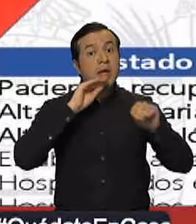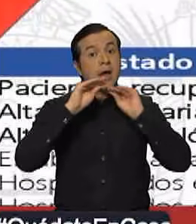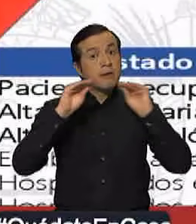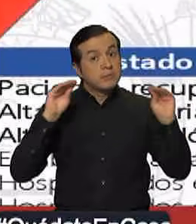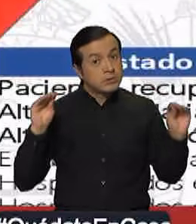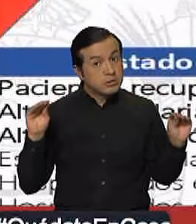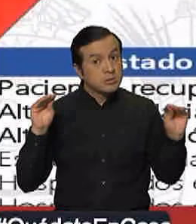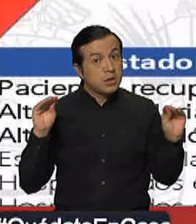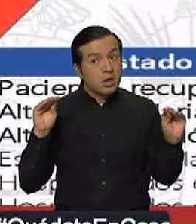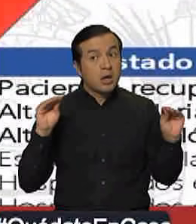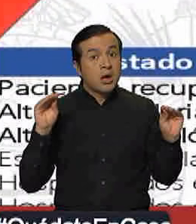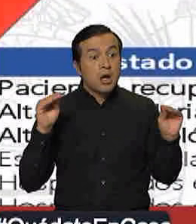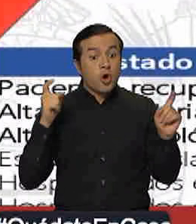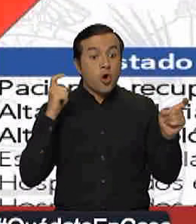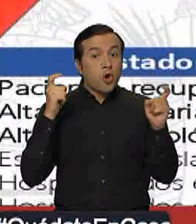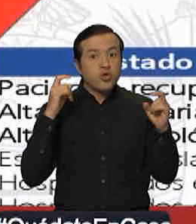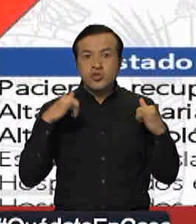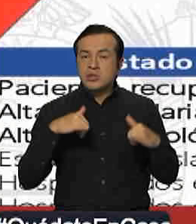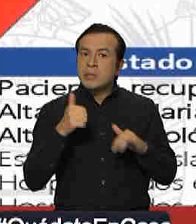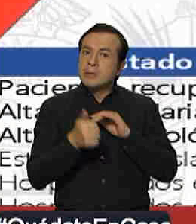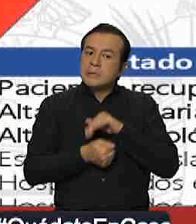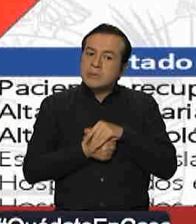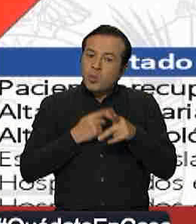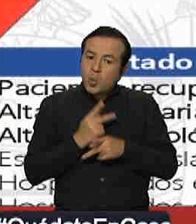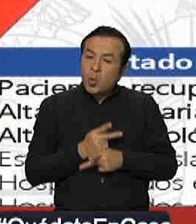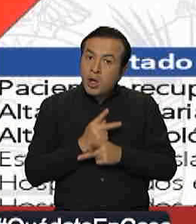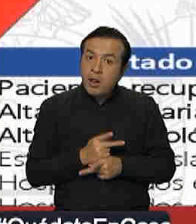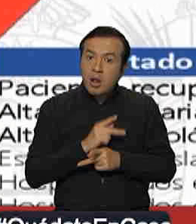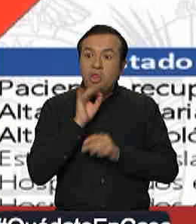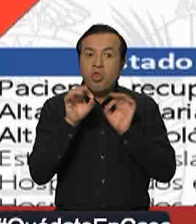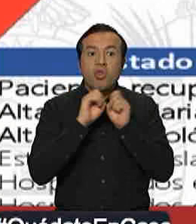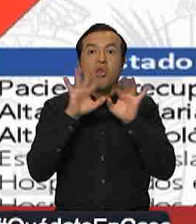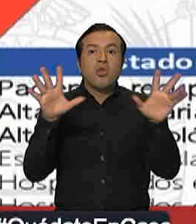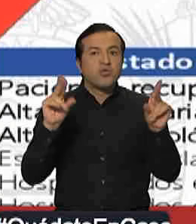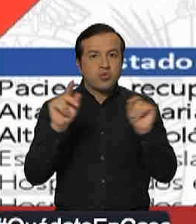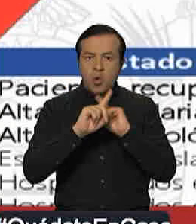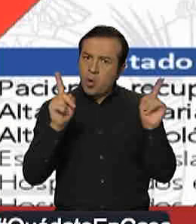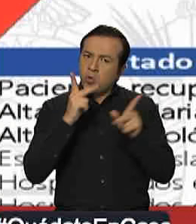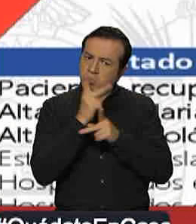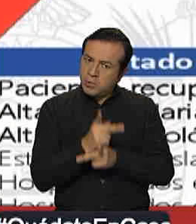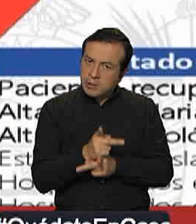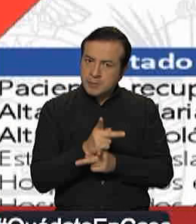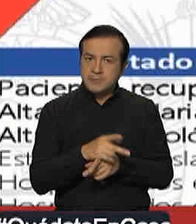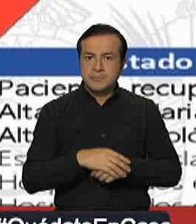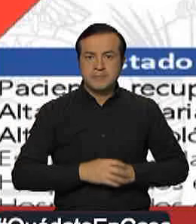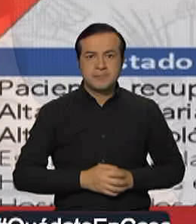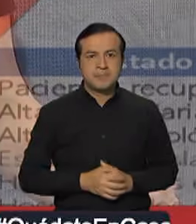no aflojar con las medidas de prevención para evitar más personas contagiadas.